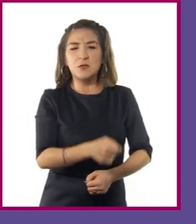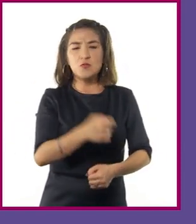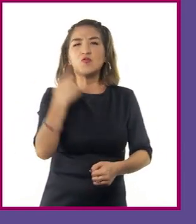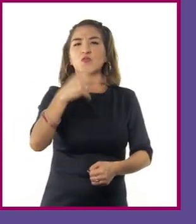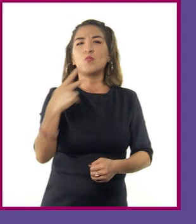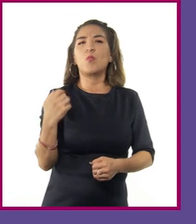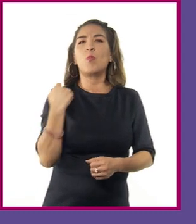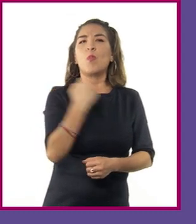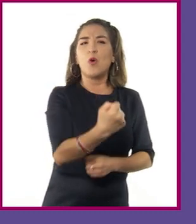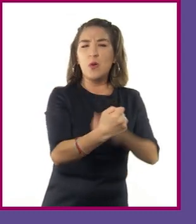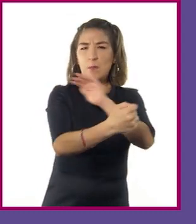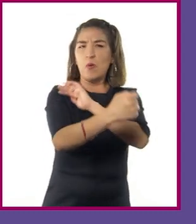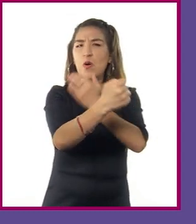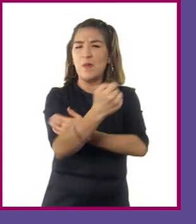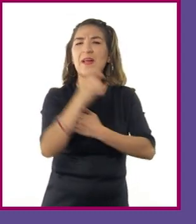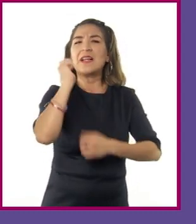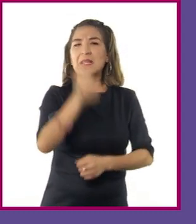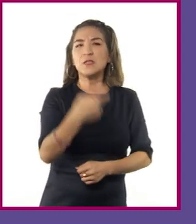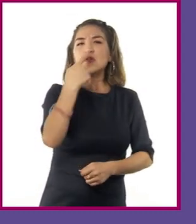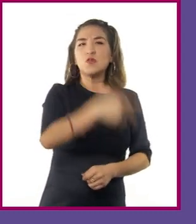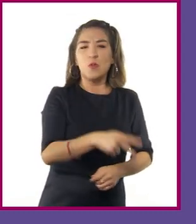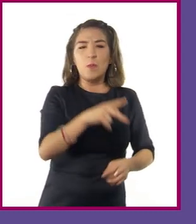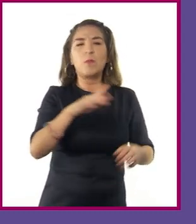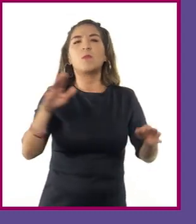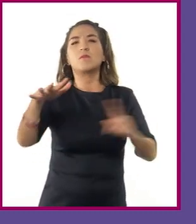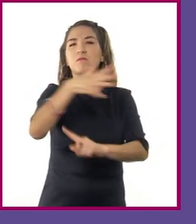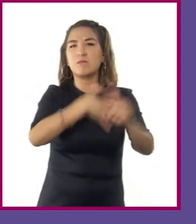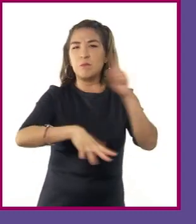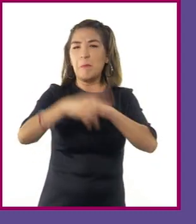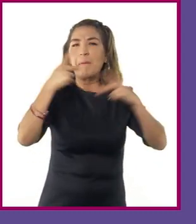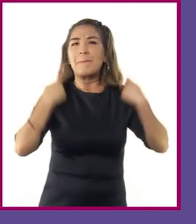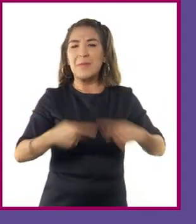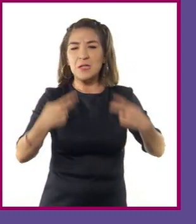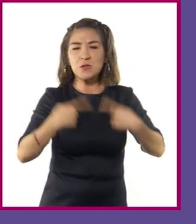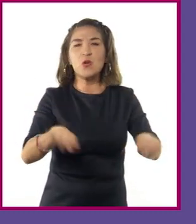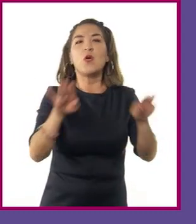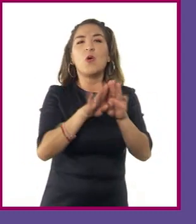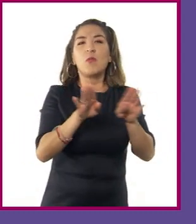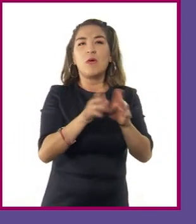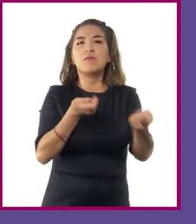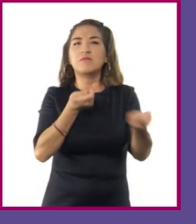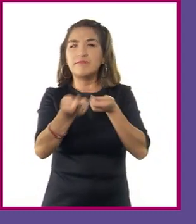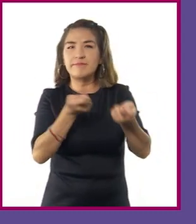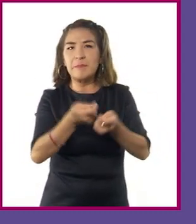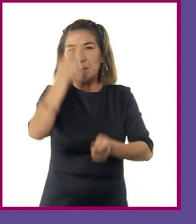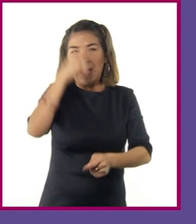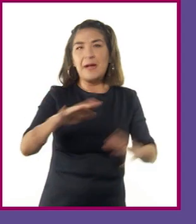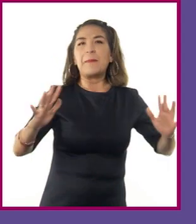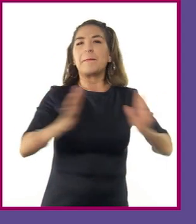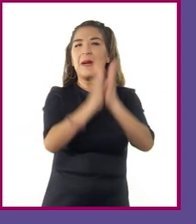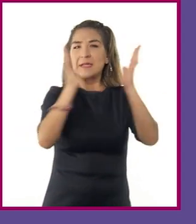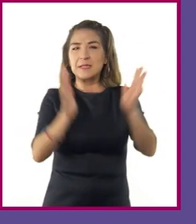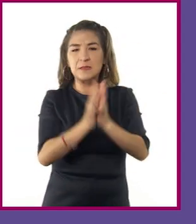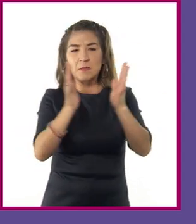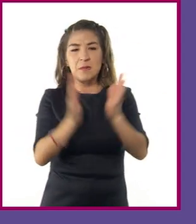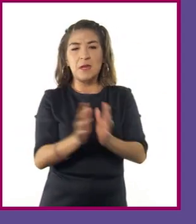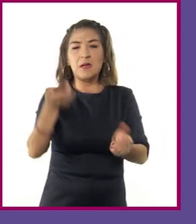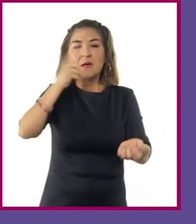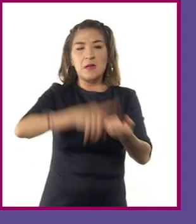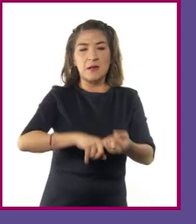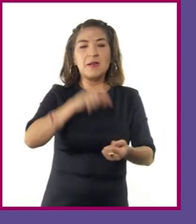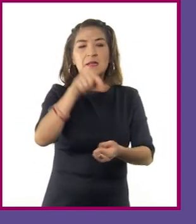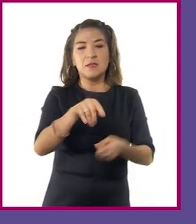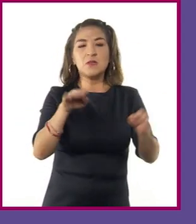ejercido por el pueblo mediante mecanismos legítimos de participación en la toma